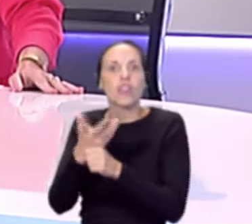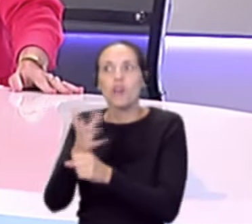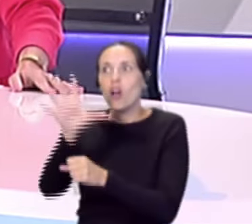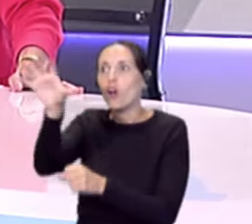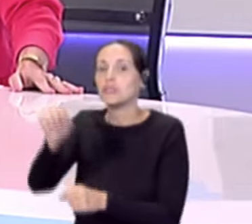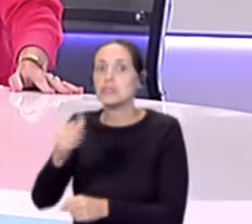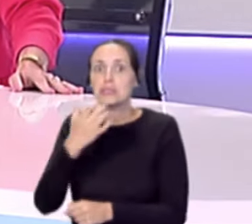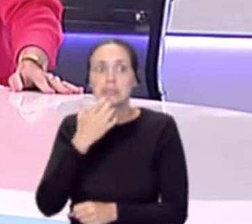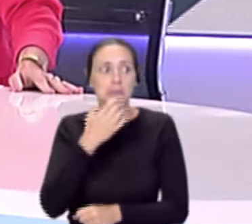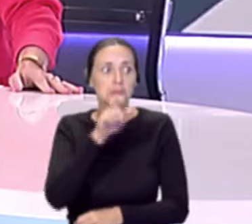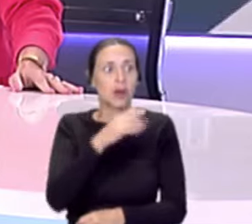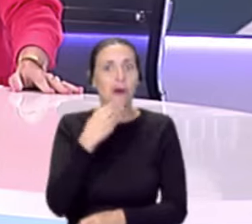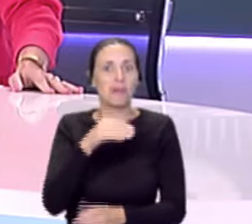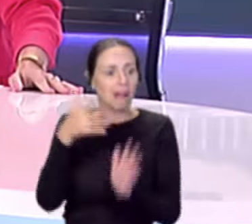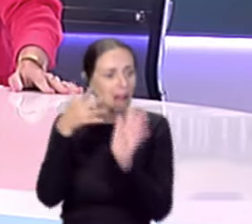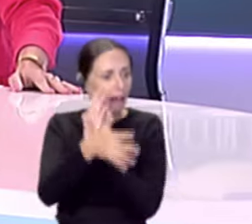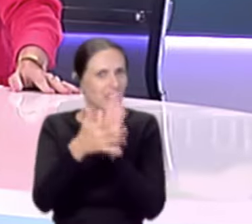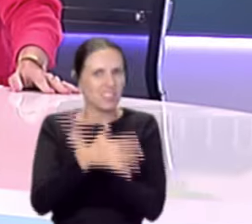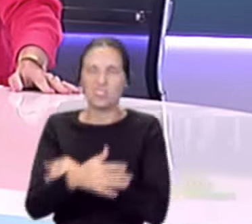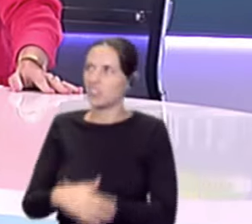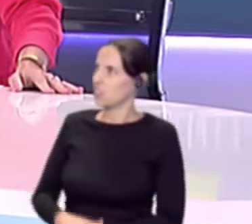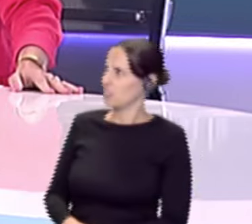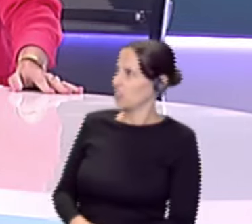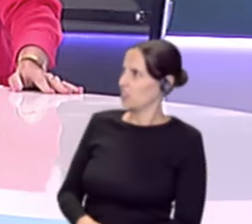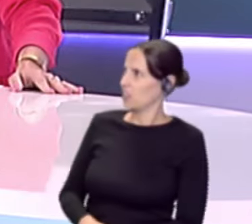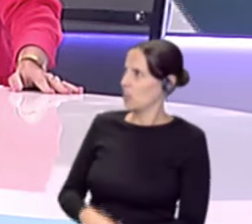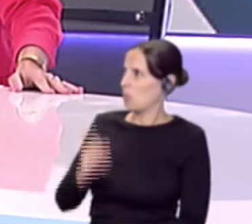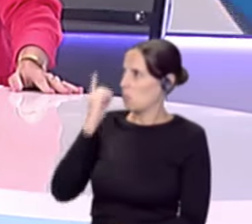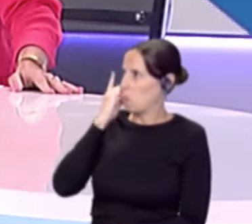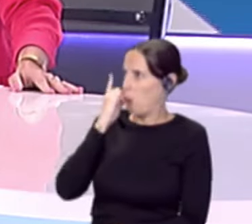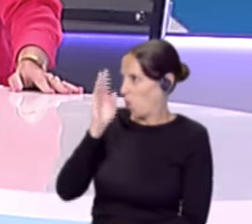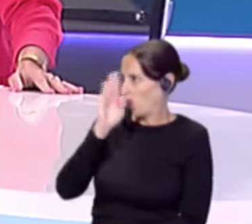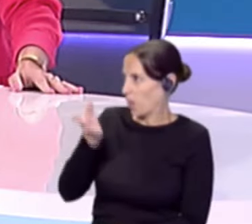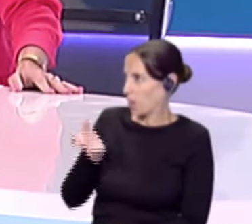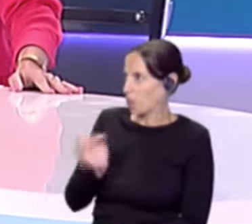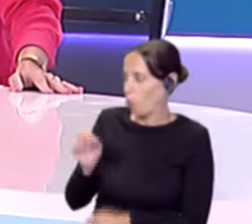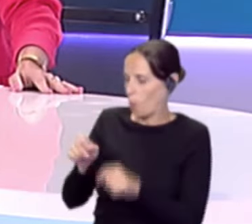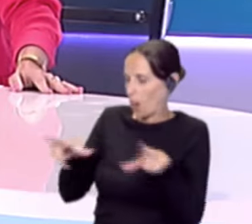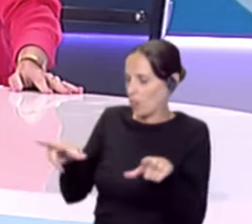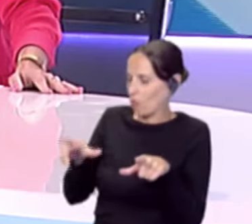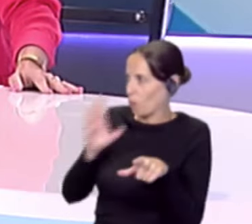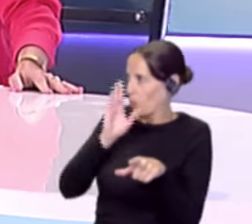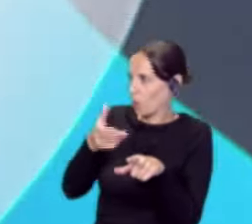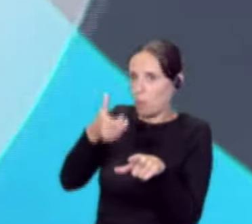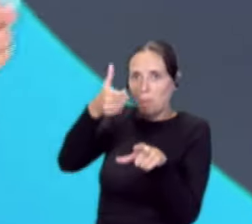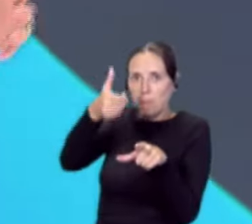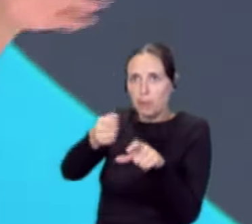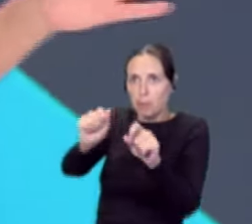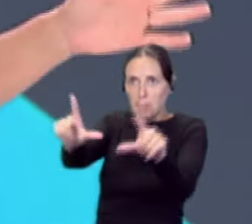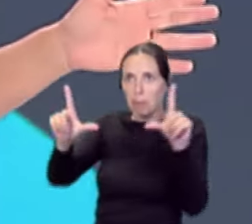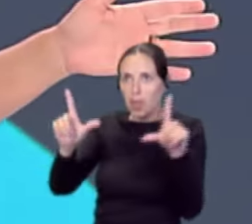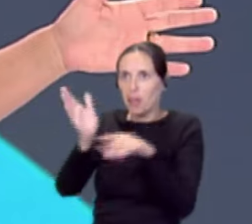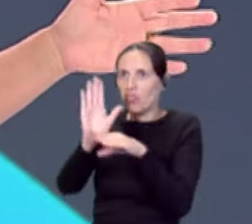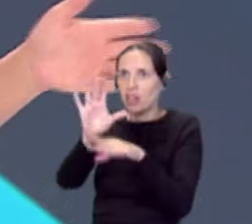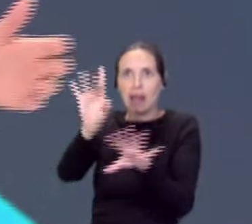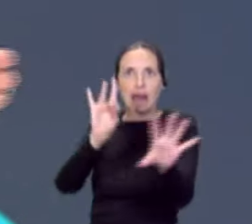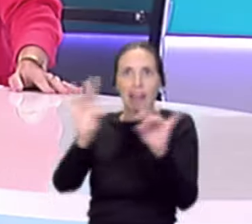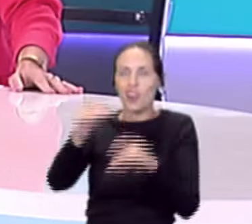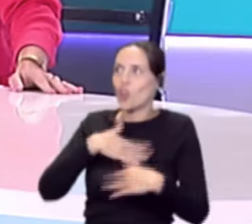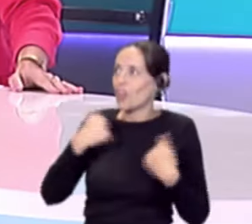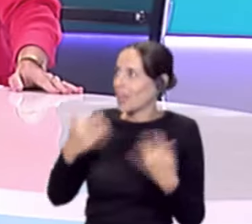gente pues adolescente, no entenderán que ellos no cojan el móvil o que cojan cualquier plataforma, pongan la televisión y vean ya la película que quieran.